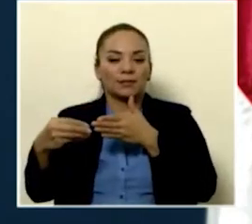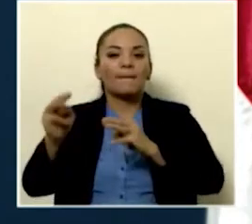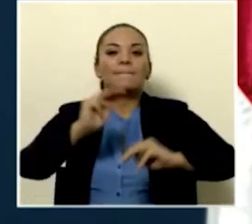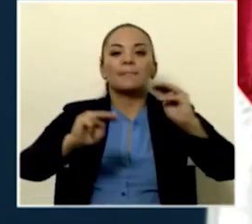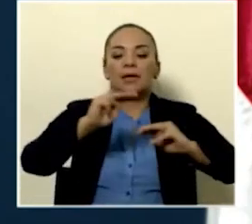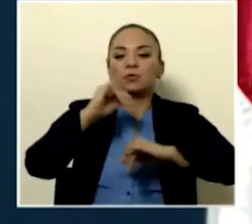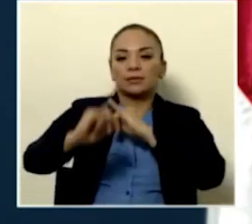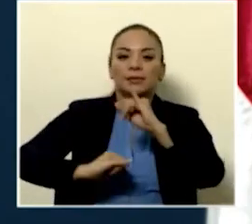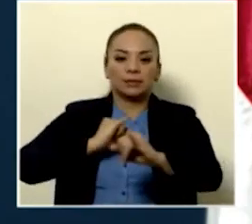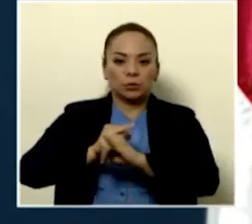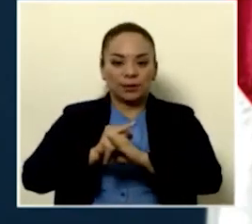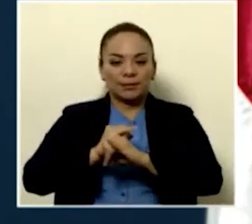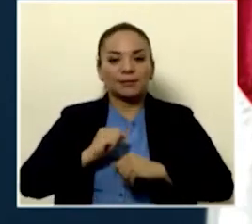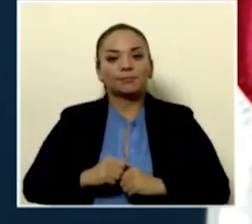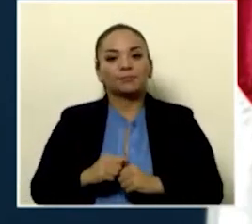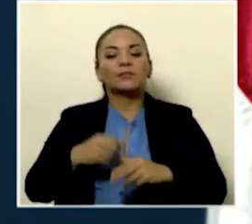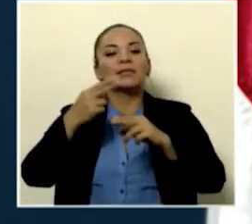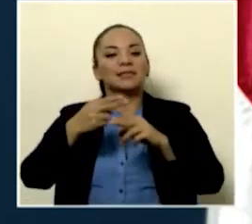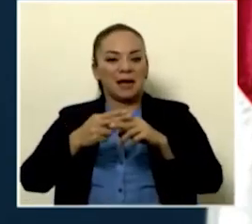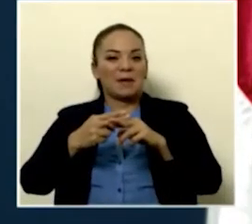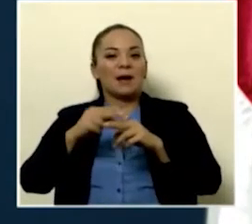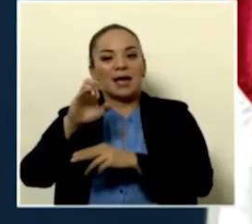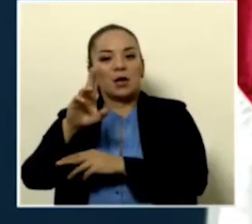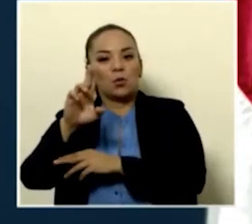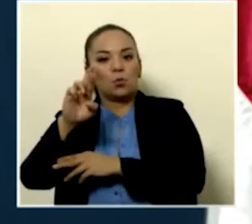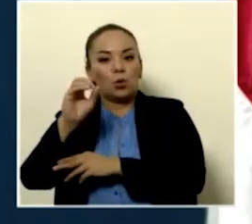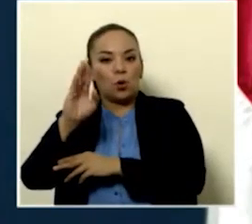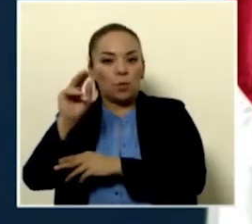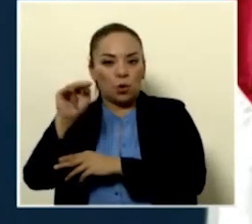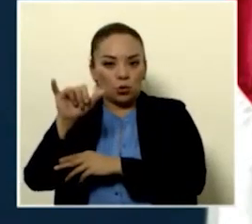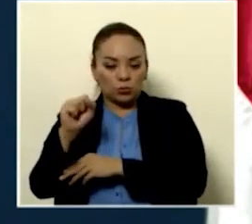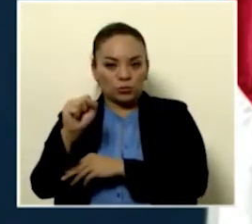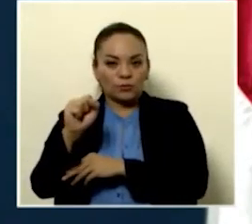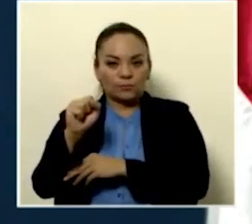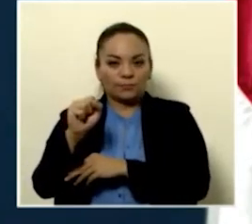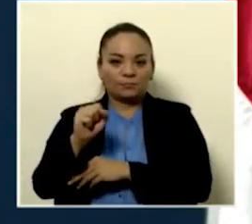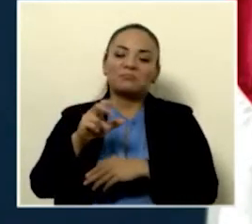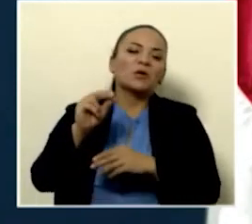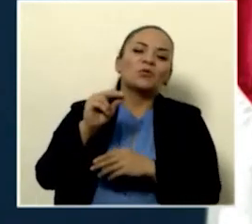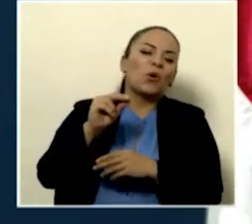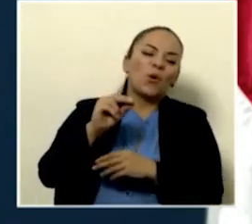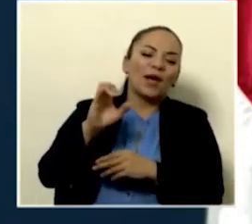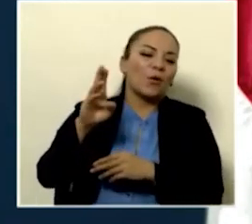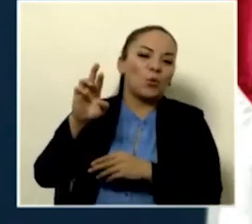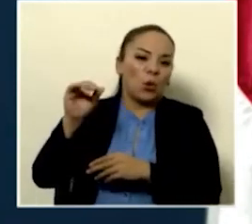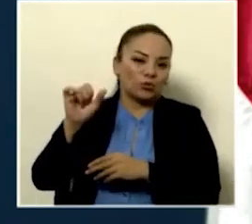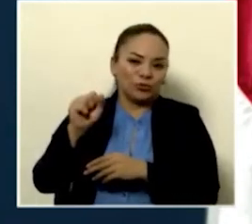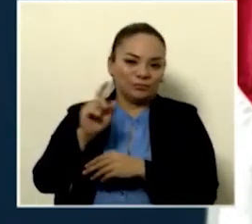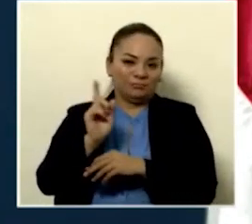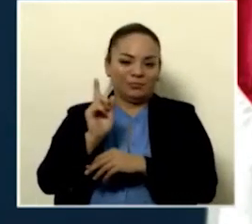mercados internacionales, los famosos eurobonos, que no tienen que ser en euros, van a ser en